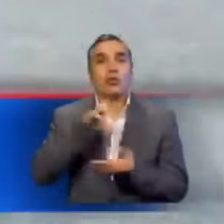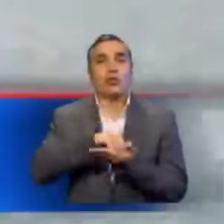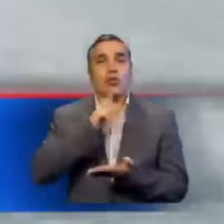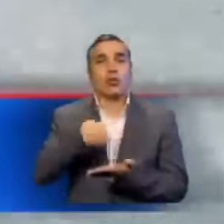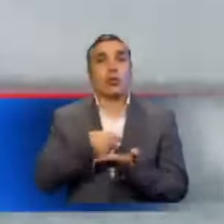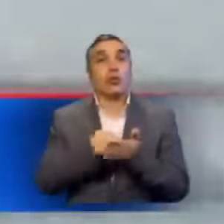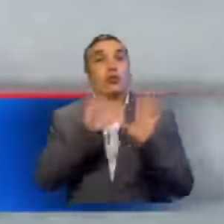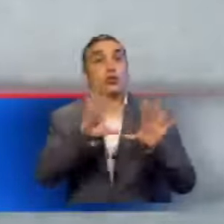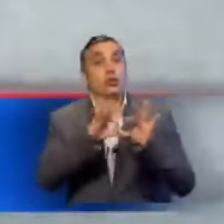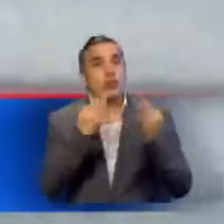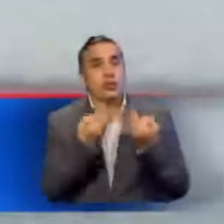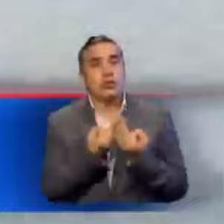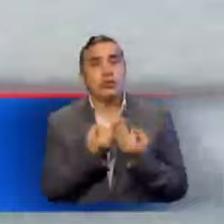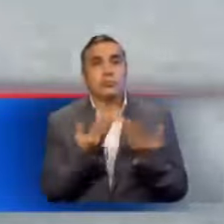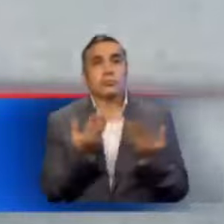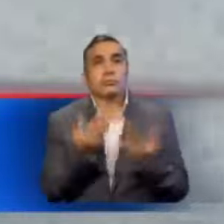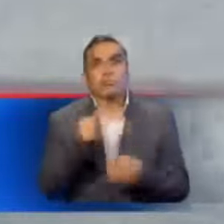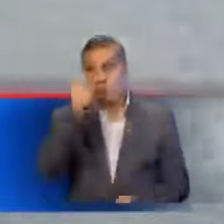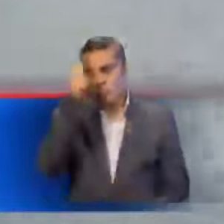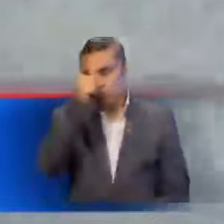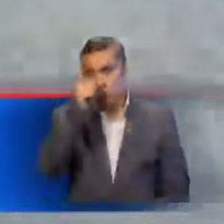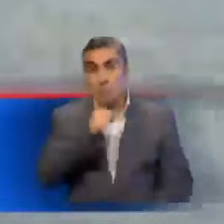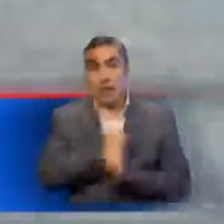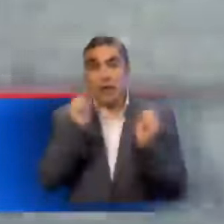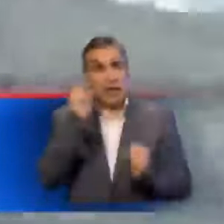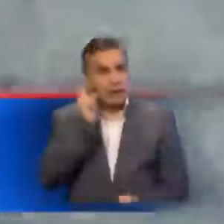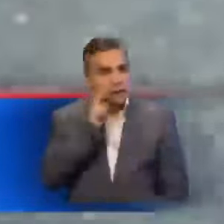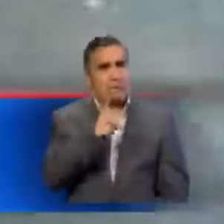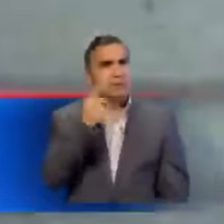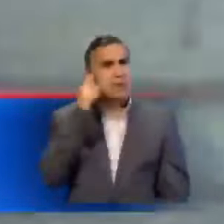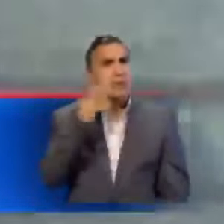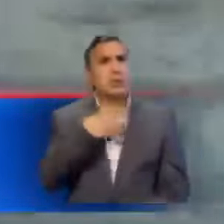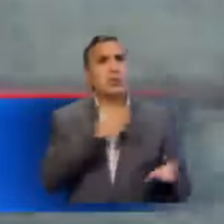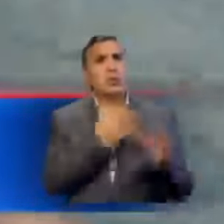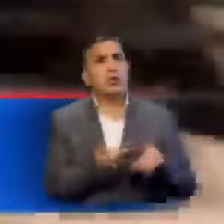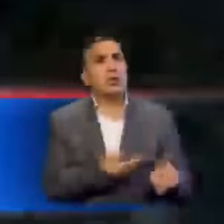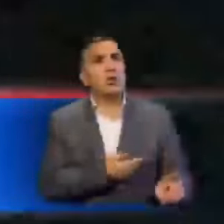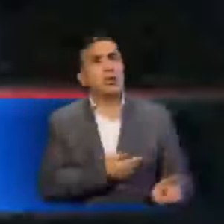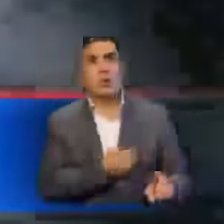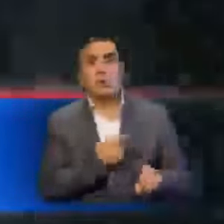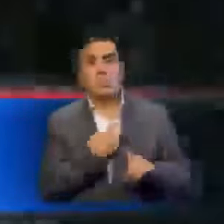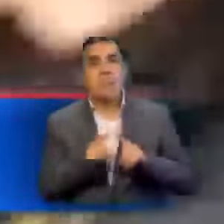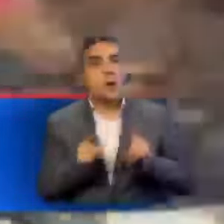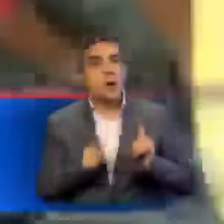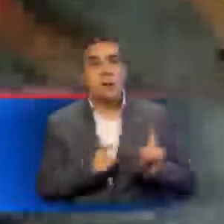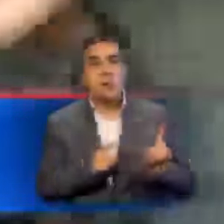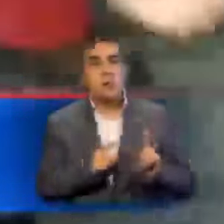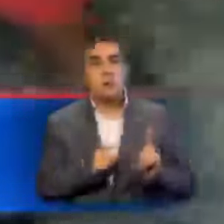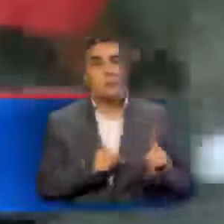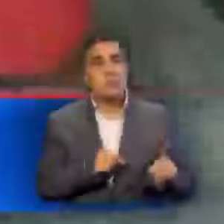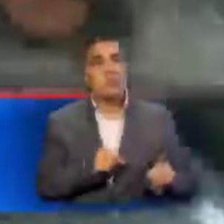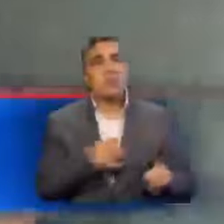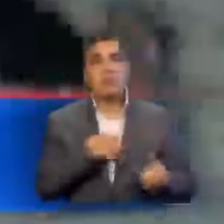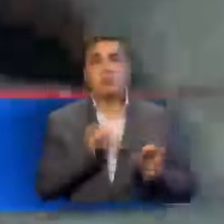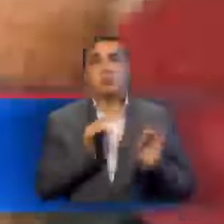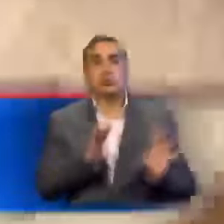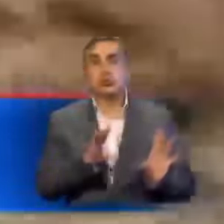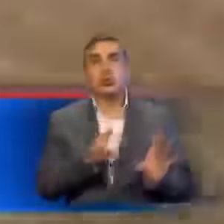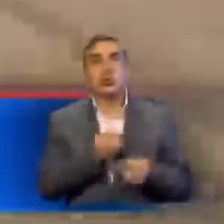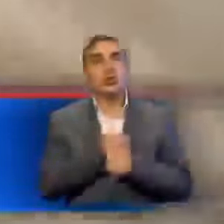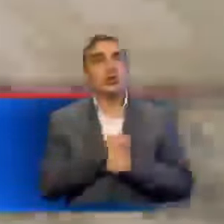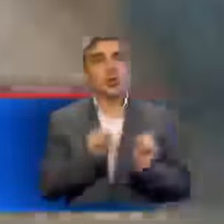Su familia lo encontró el domingo en la mañana, pensaban que estaba fallecido, pero él en buena hora